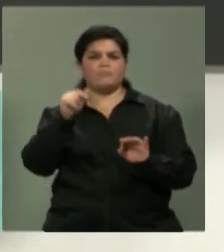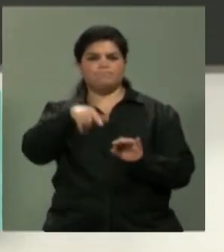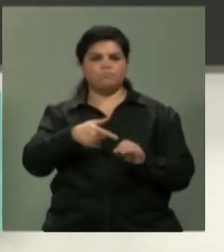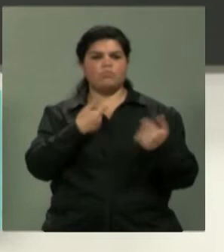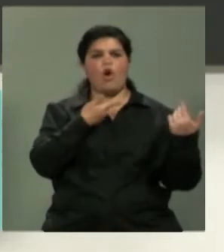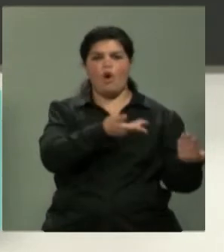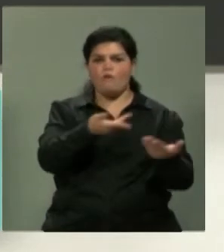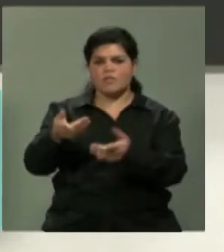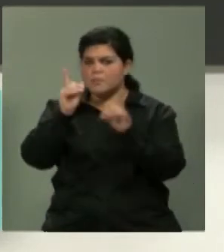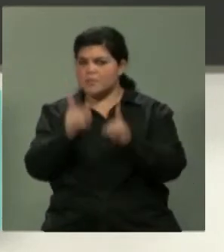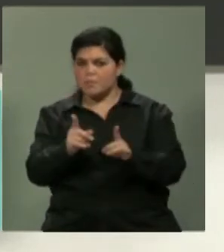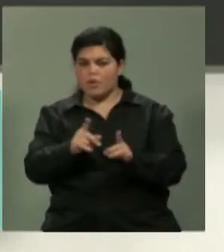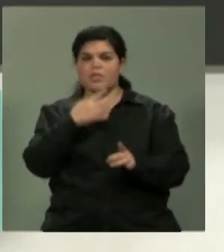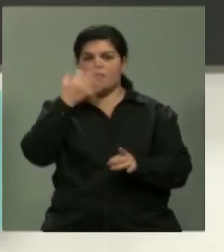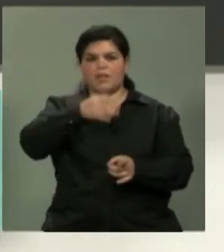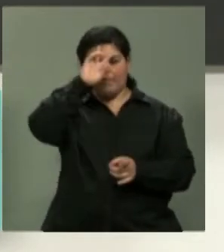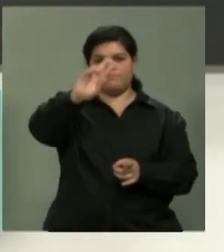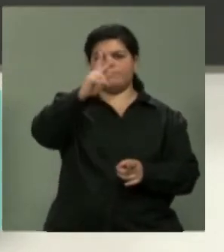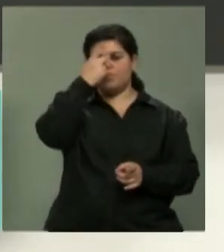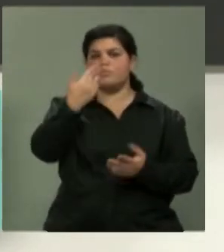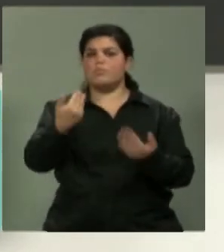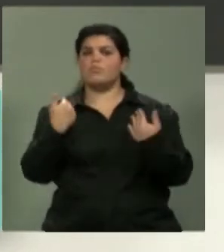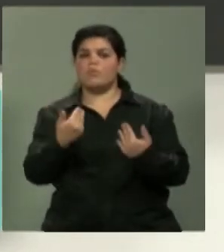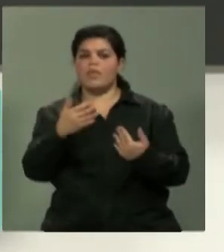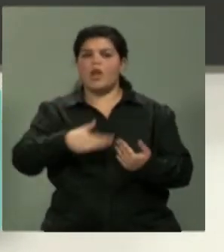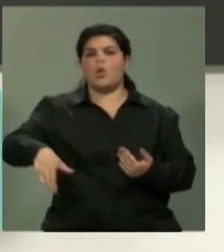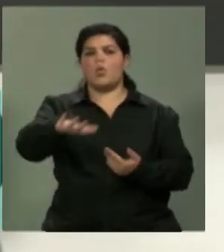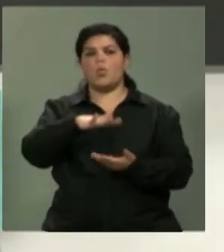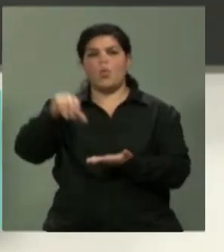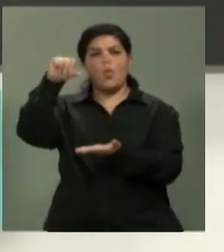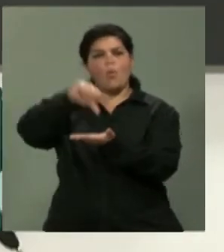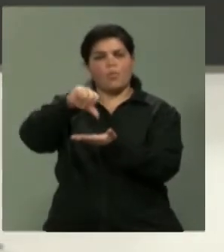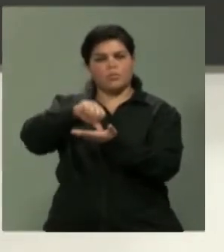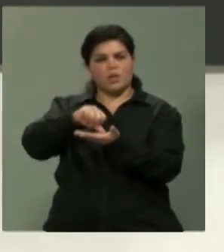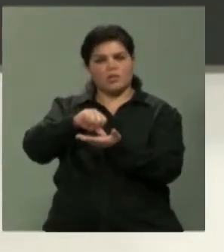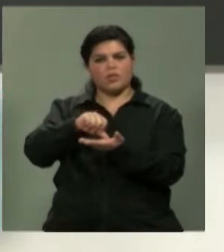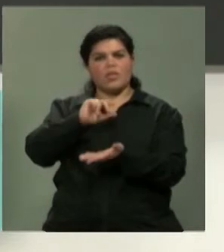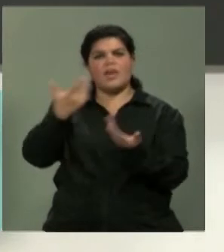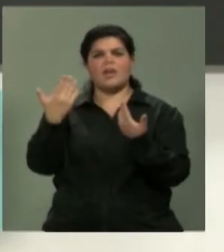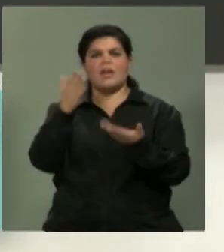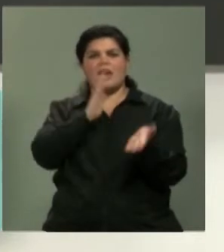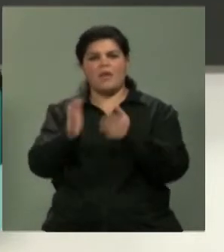bueno, cambiamos ese paradigma, vamos a tener centros de rehabilitación de otra manera? ¿Están los recursos?